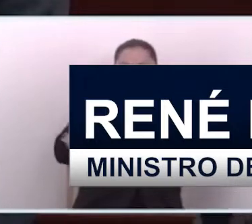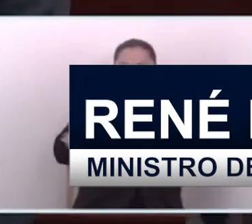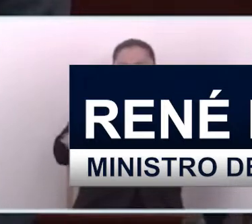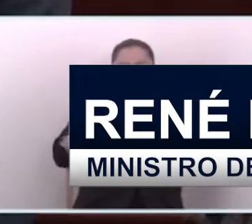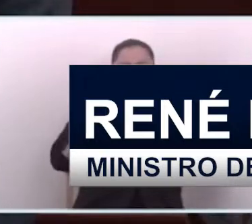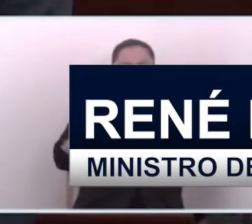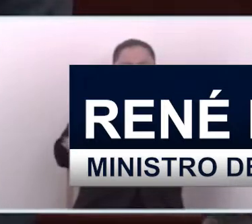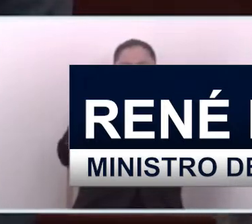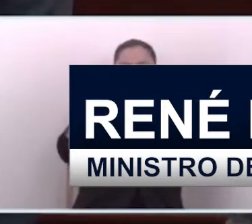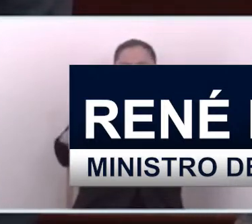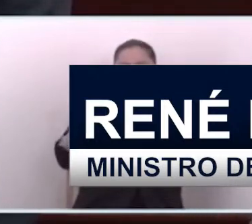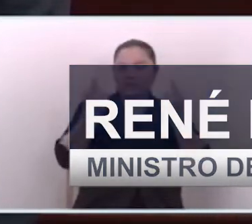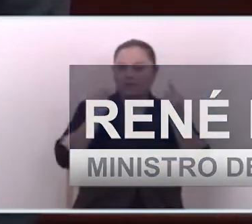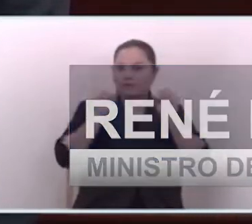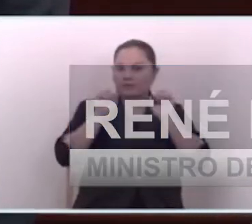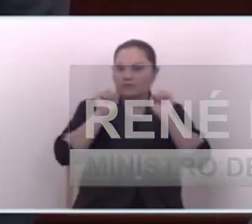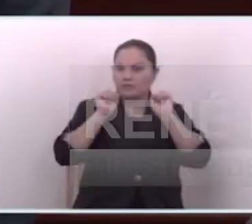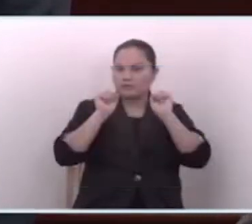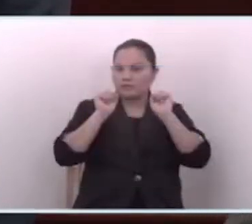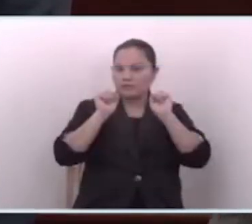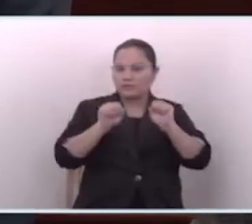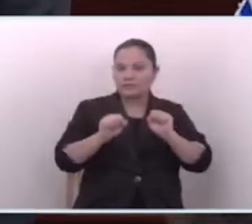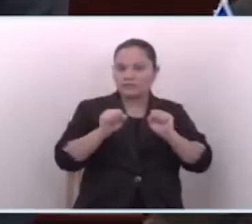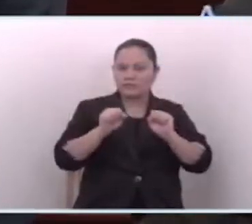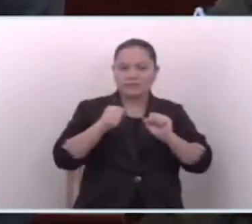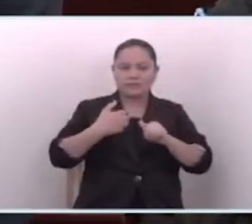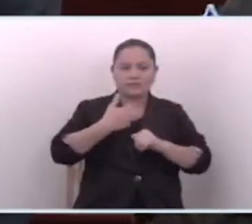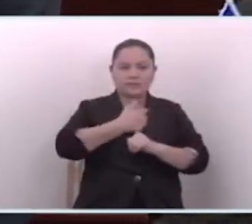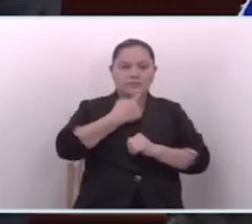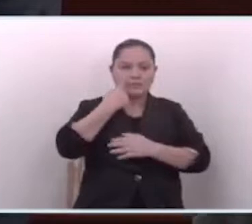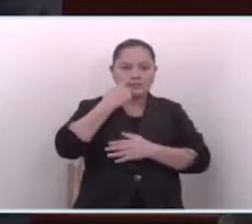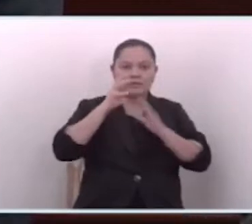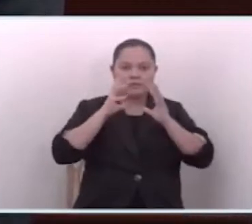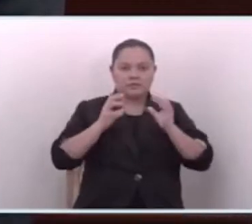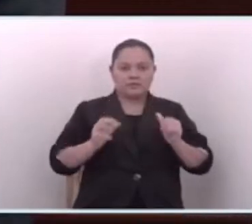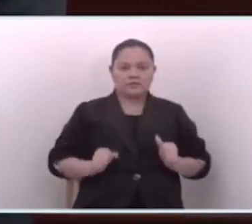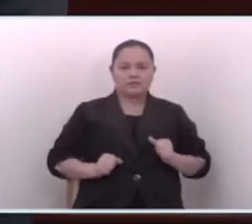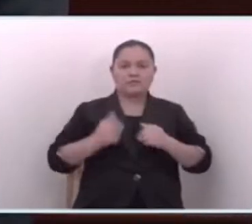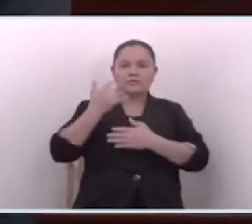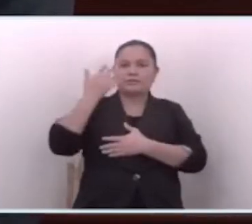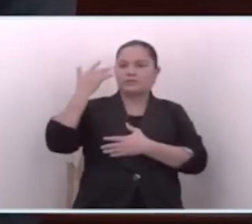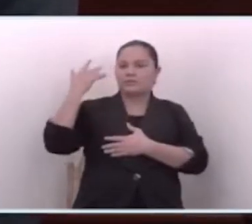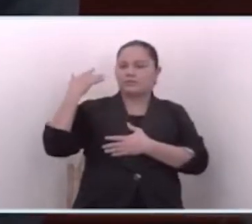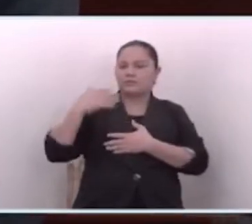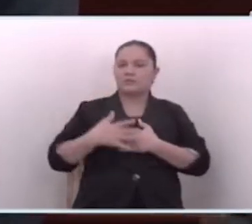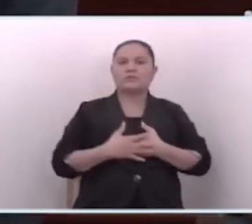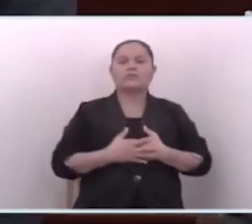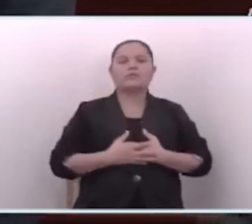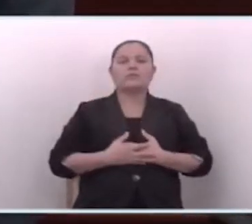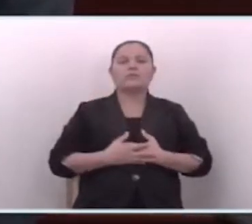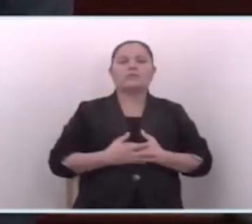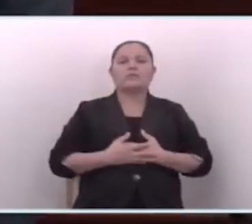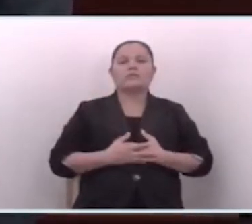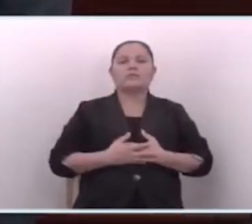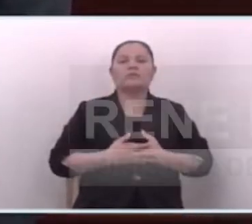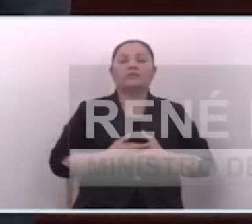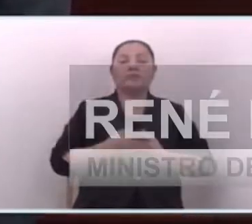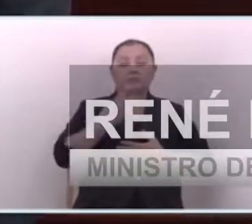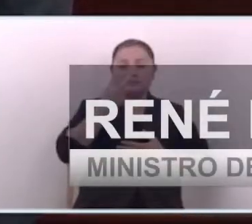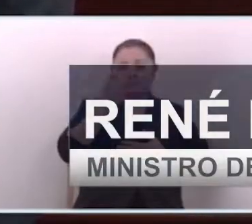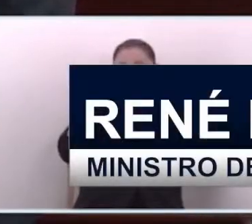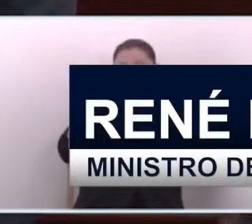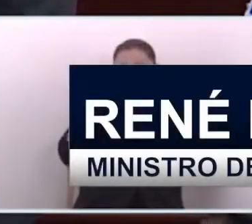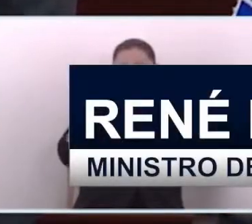contra lo que podíamos observar en gobiernos anteriores, que eran cifras